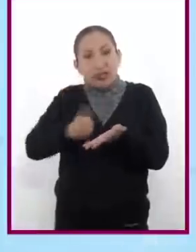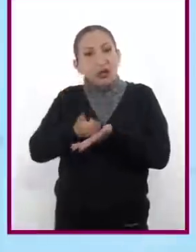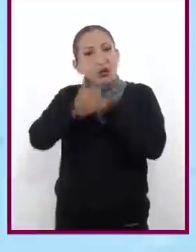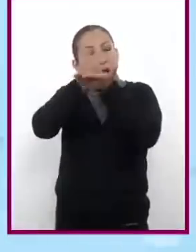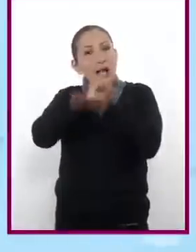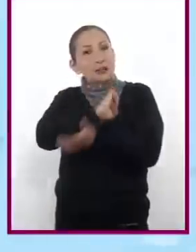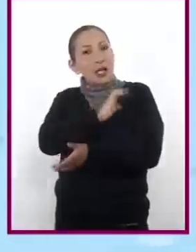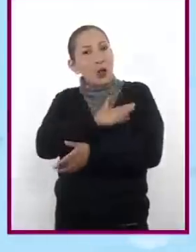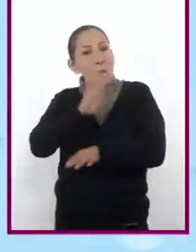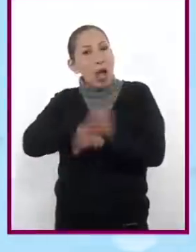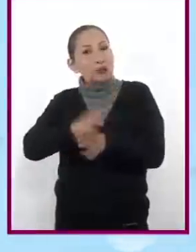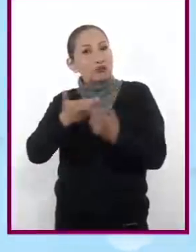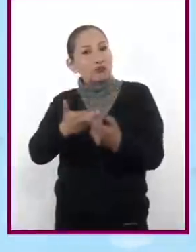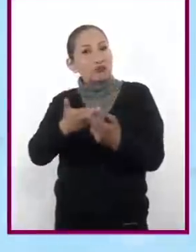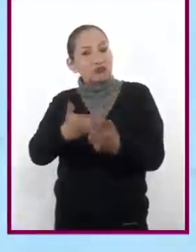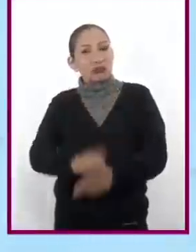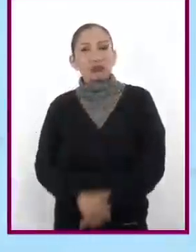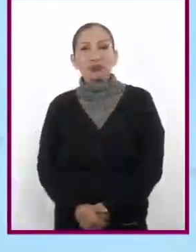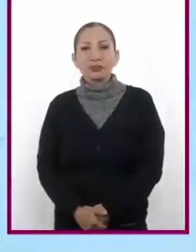español?